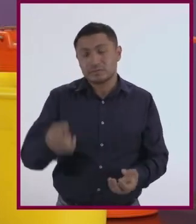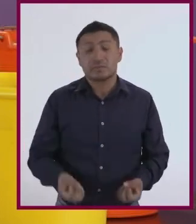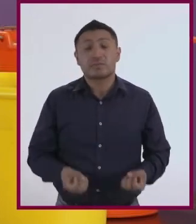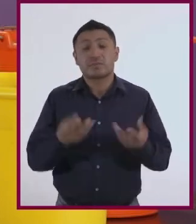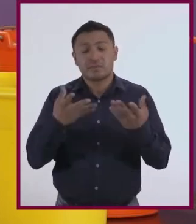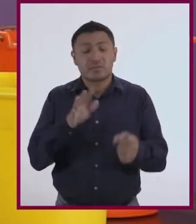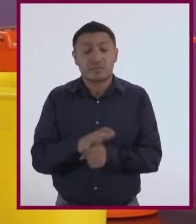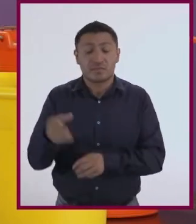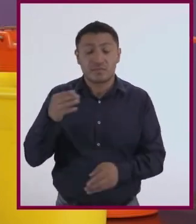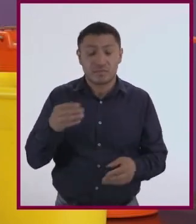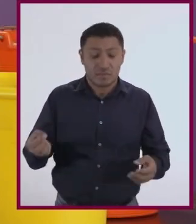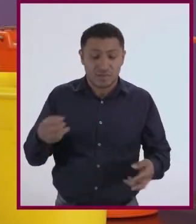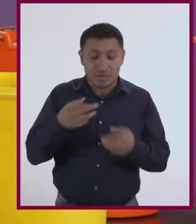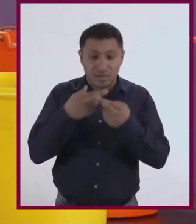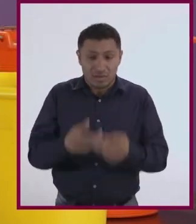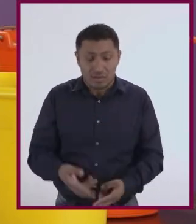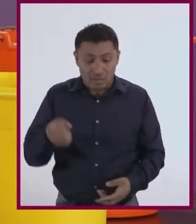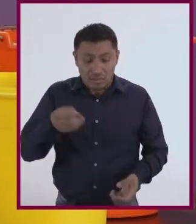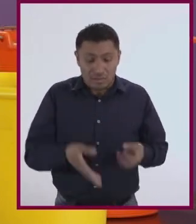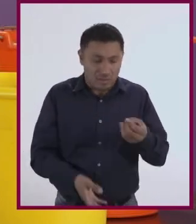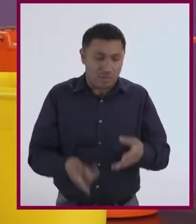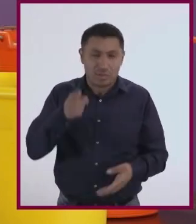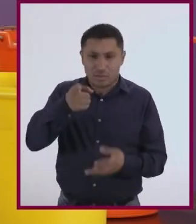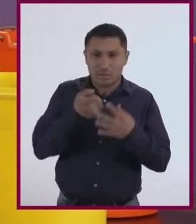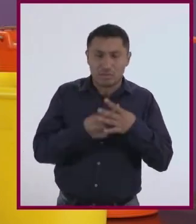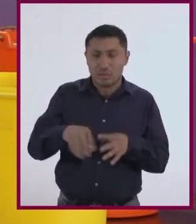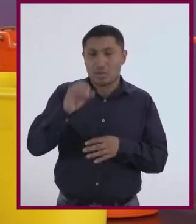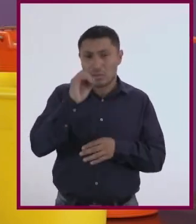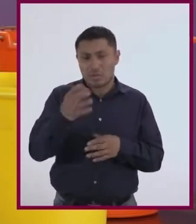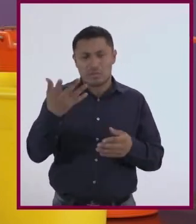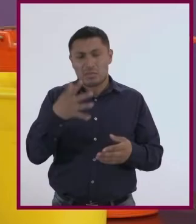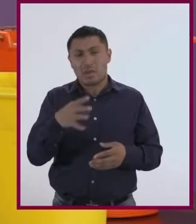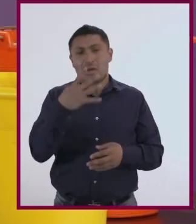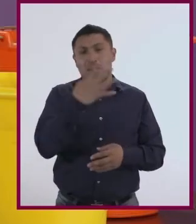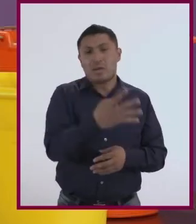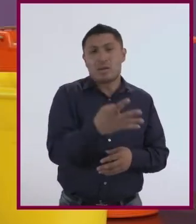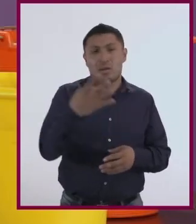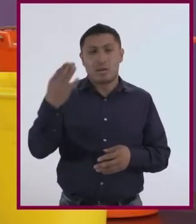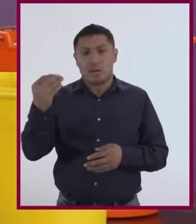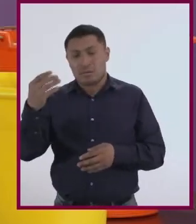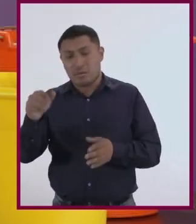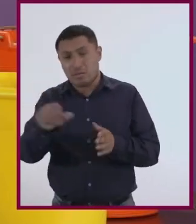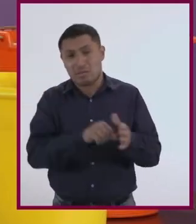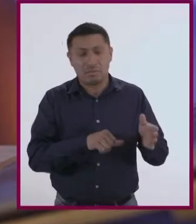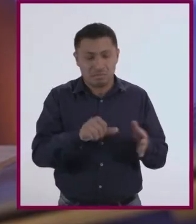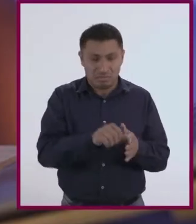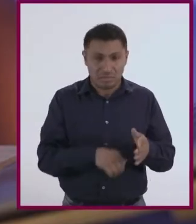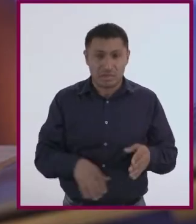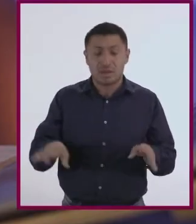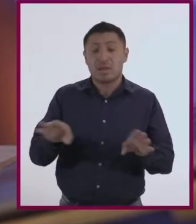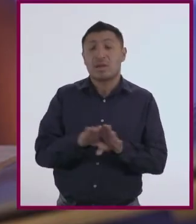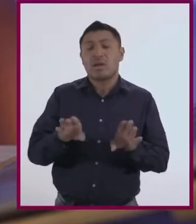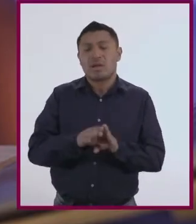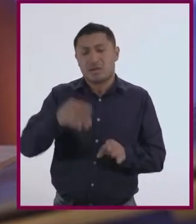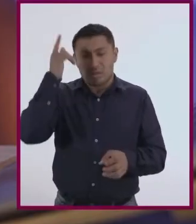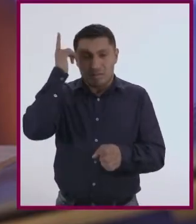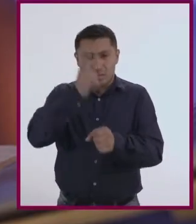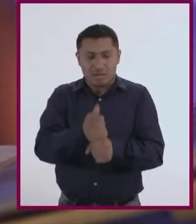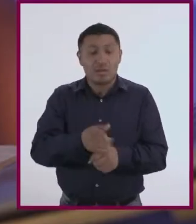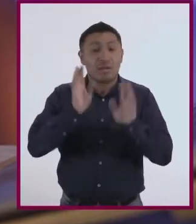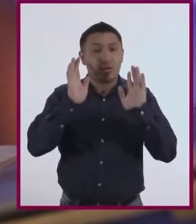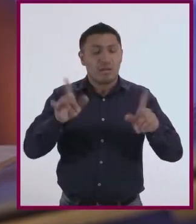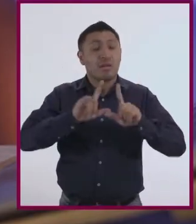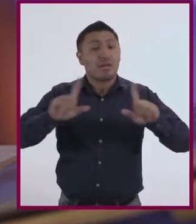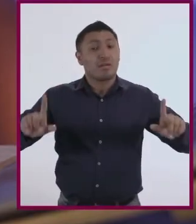con el que llenas la compostera. Si la comenzamos desde cero, podría tardar entre 4 y 9 meses aproximadamente. ¿Cómo podemos saber cuando la